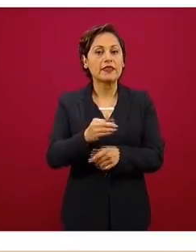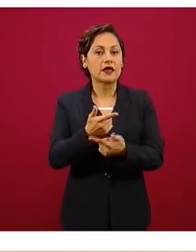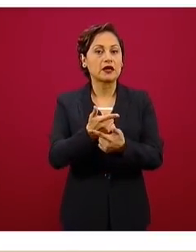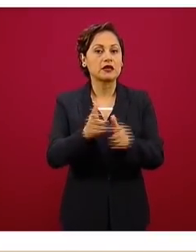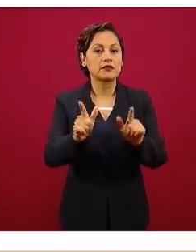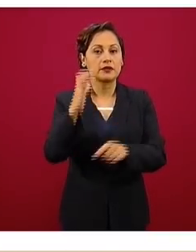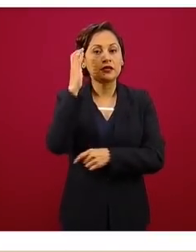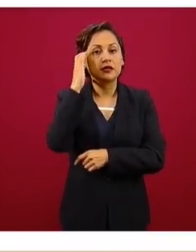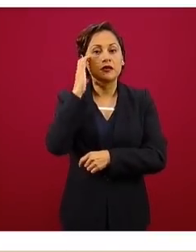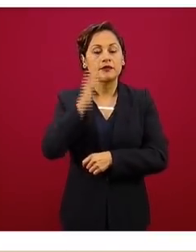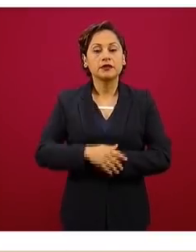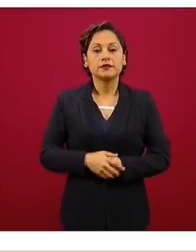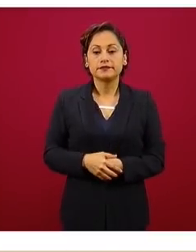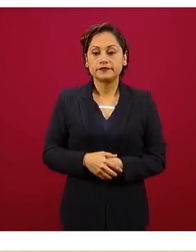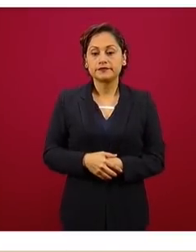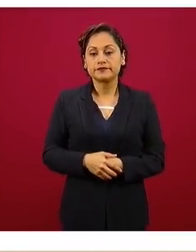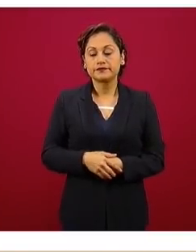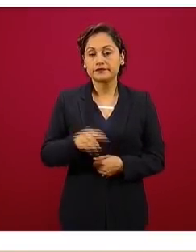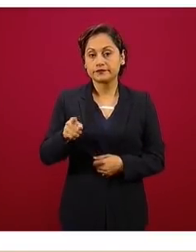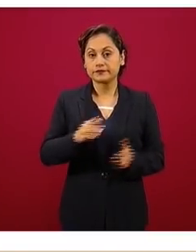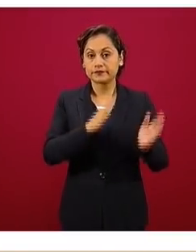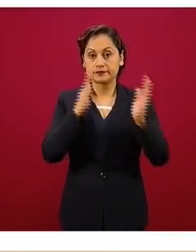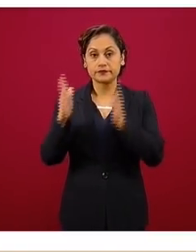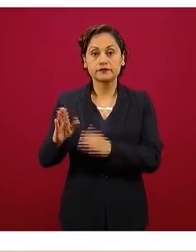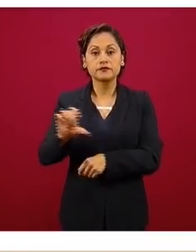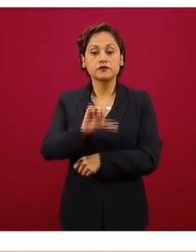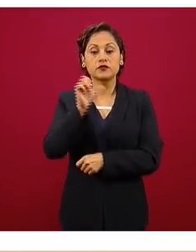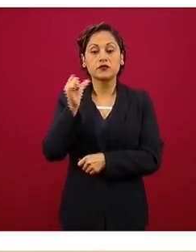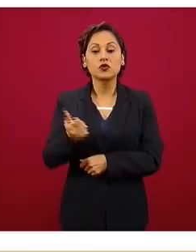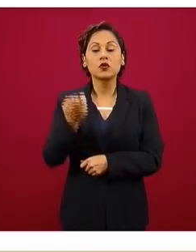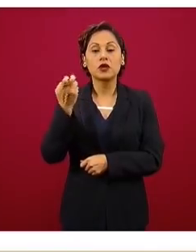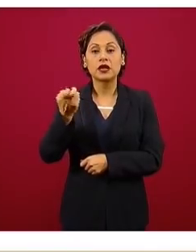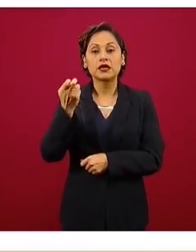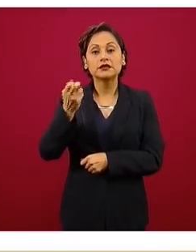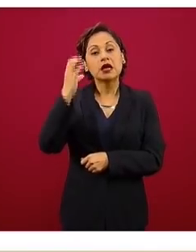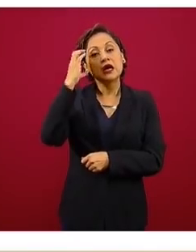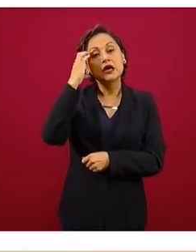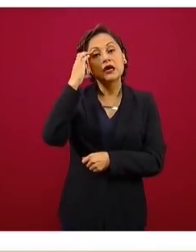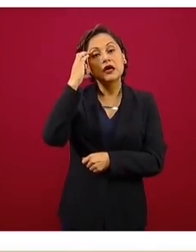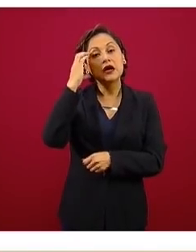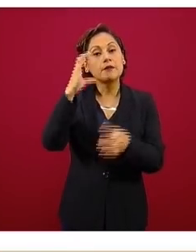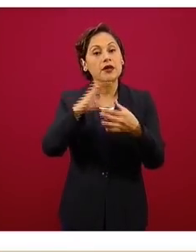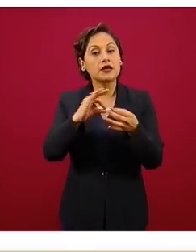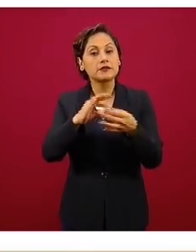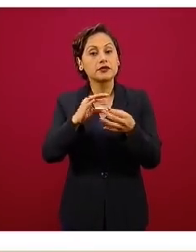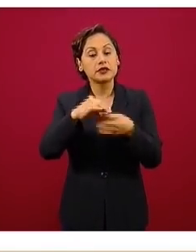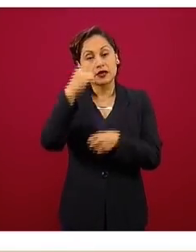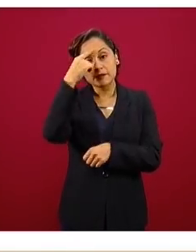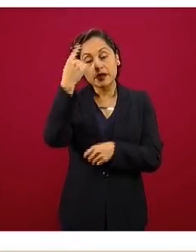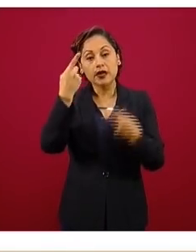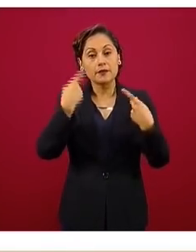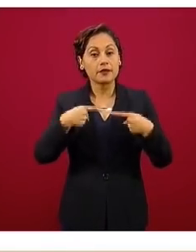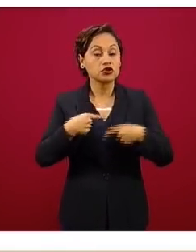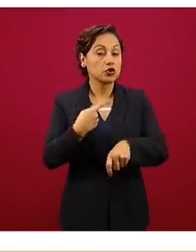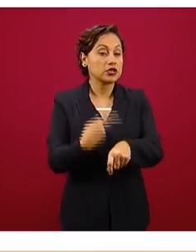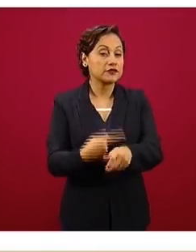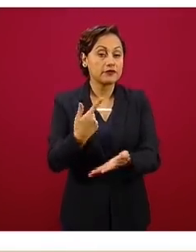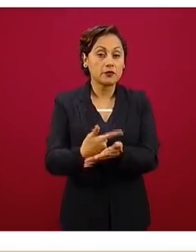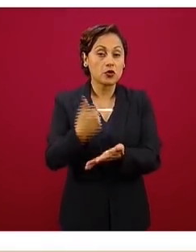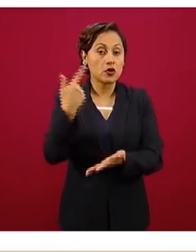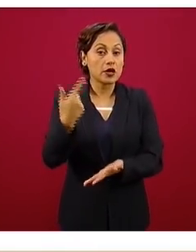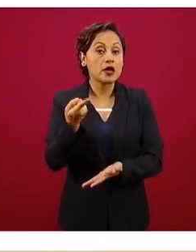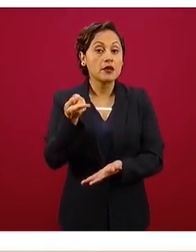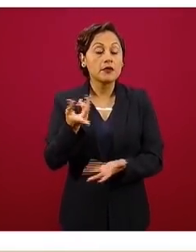mismo fenómeno, pero específicamente para las camas que están destinadas a personas críticamente enfermas que utilizan, por